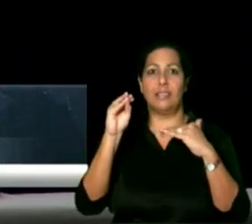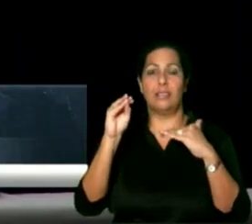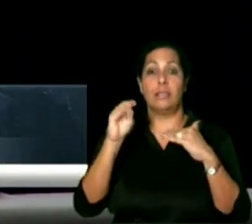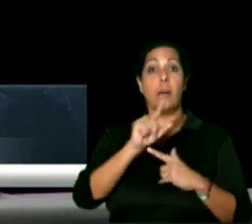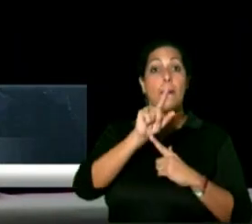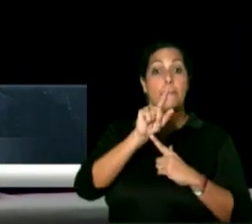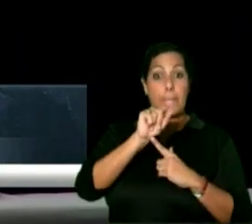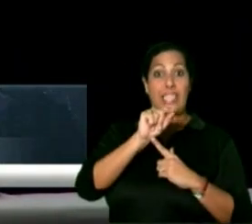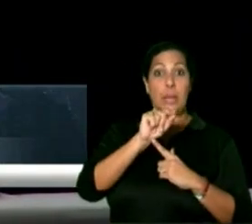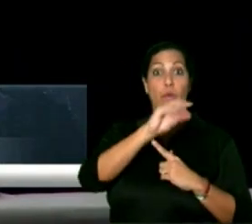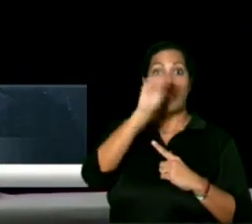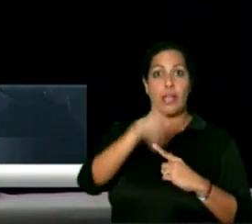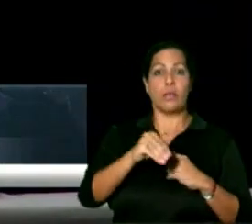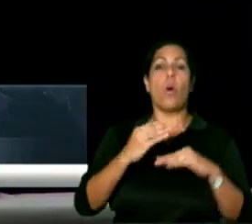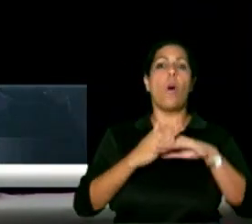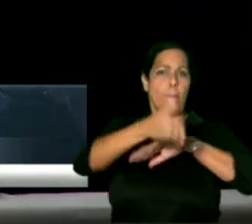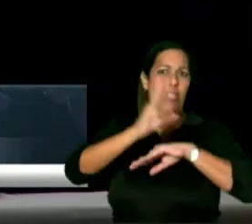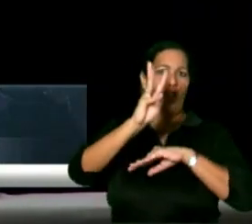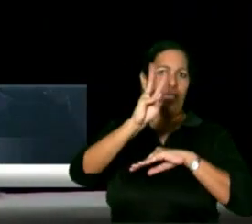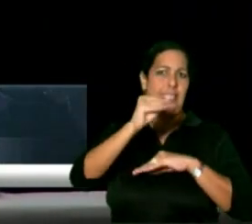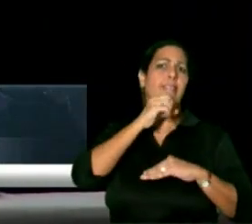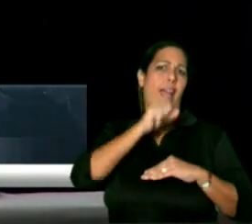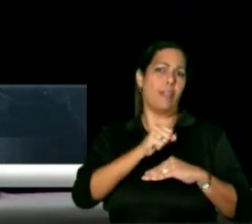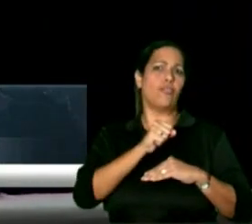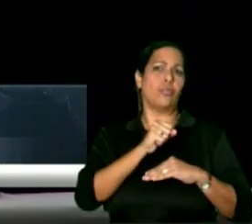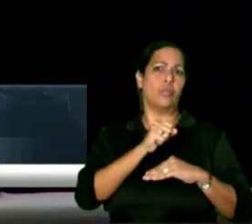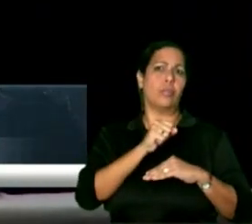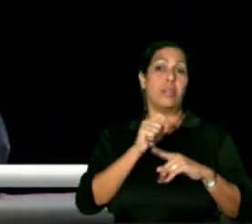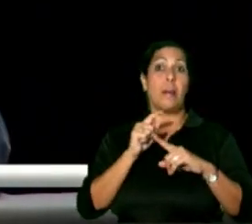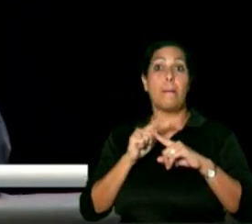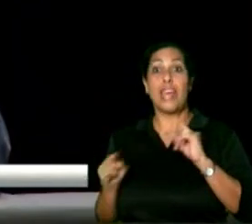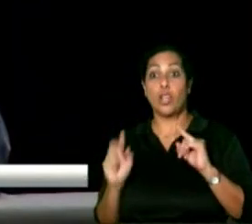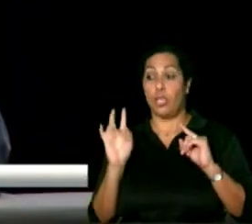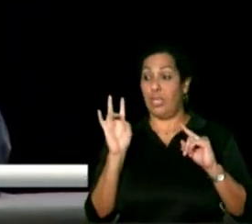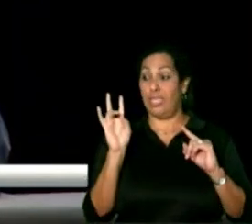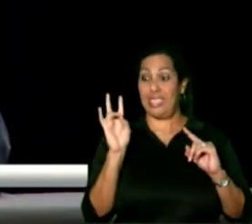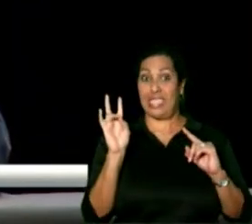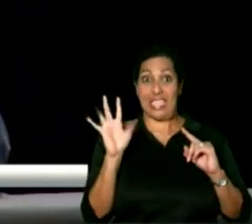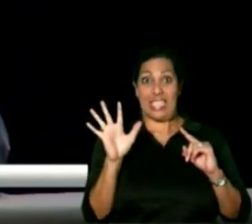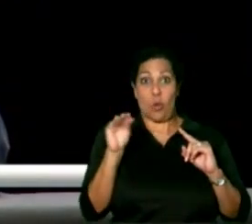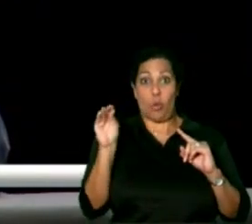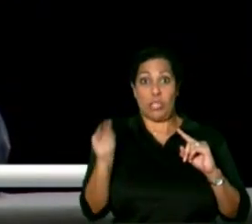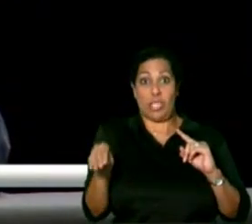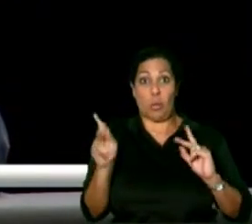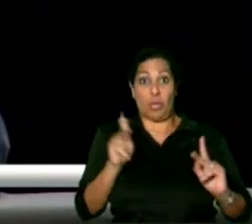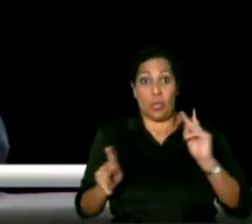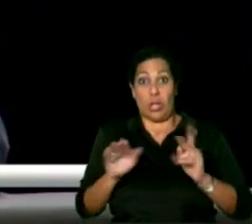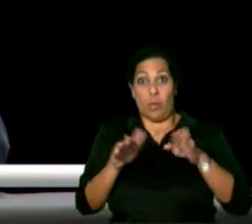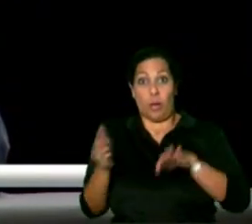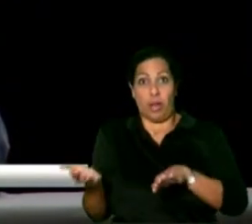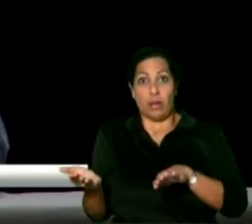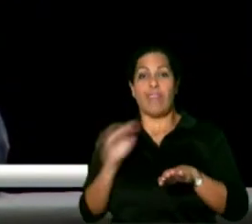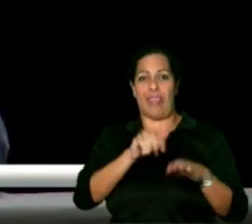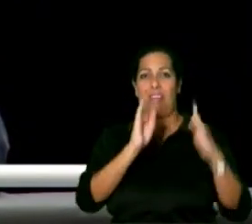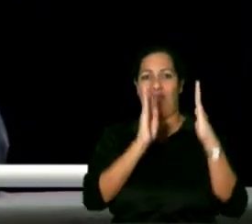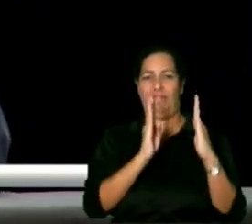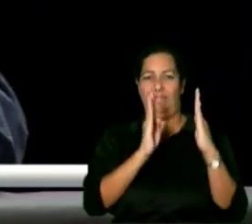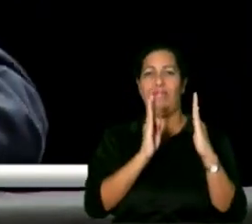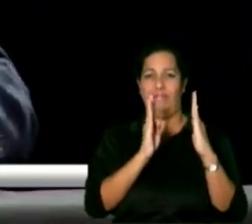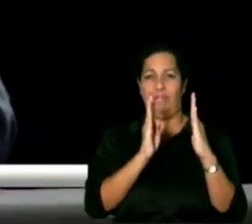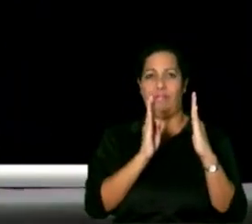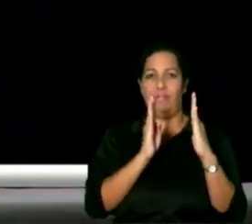mayor de 60. Sin embargo, el 75% de las muertes que tenemos en Puerto Rico es en esta región.